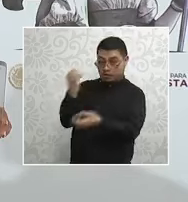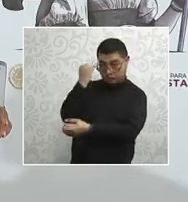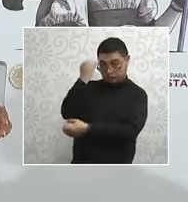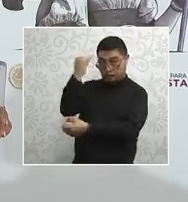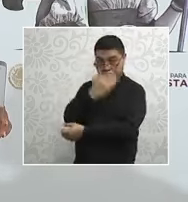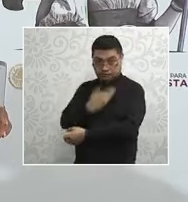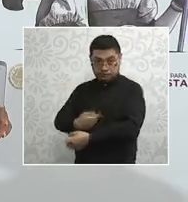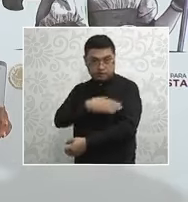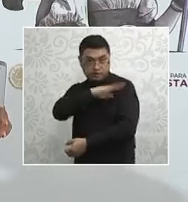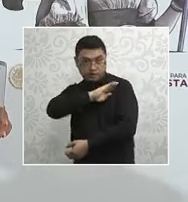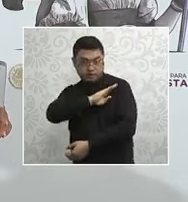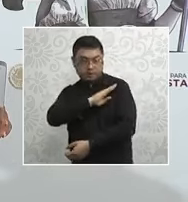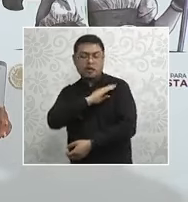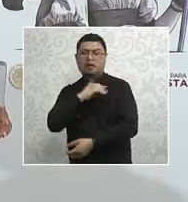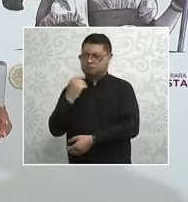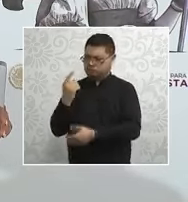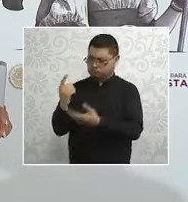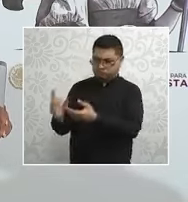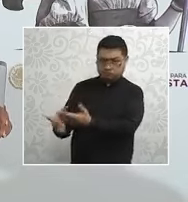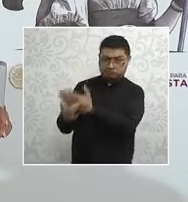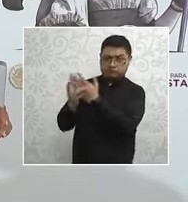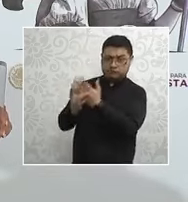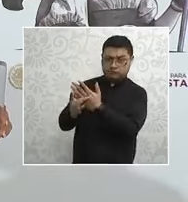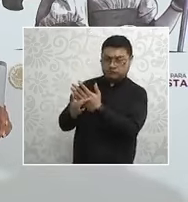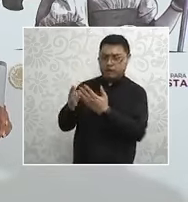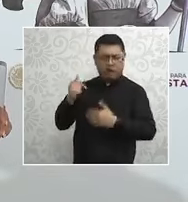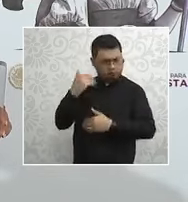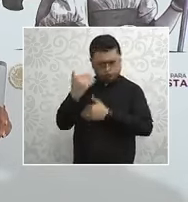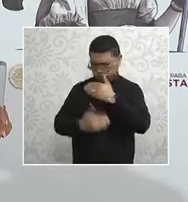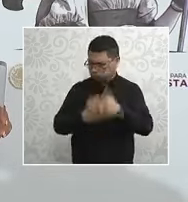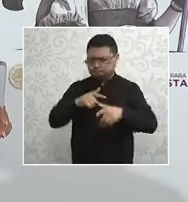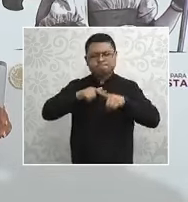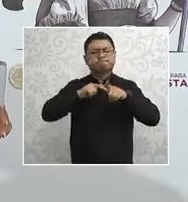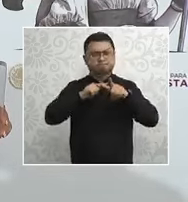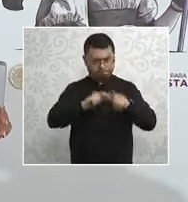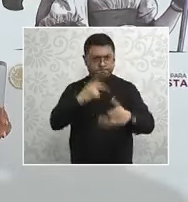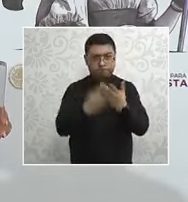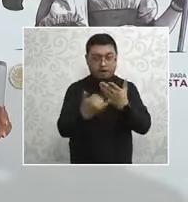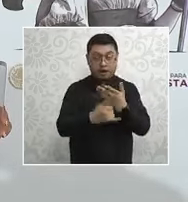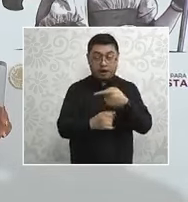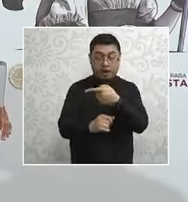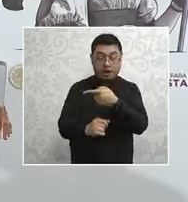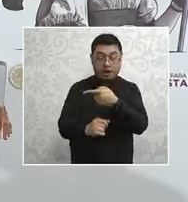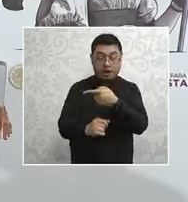continúen y como ella conoce porque viene de abajo y viene de la lucha